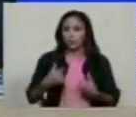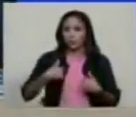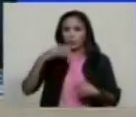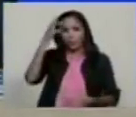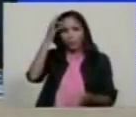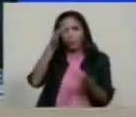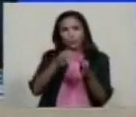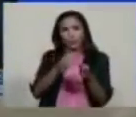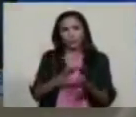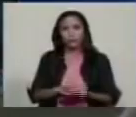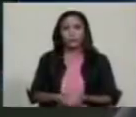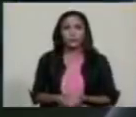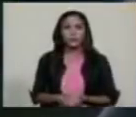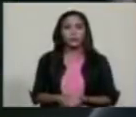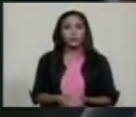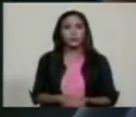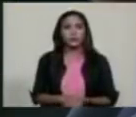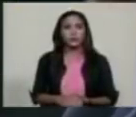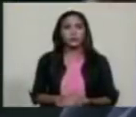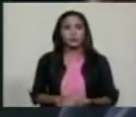ustedes, empresarios de Venezuela.